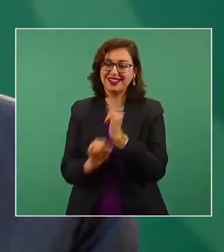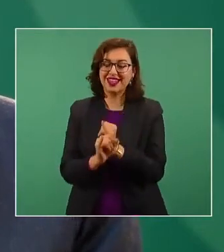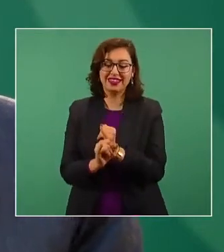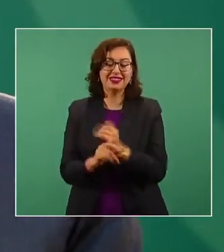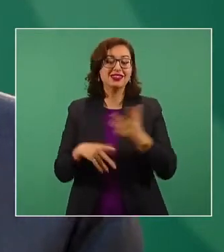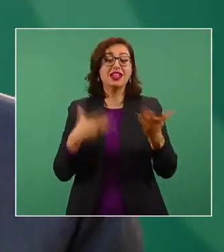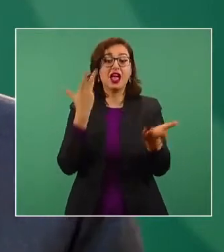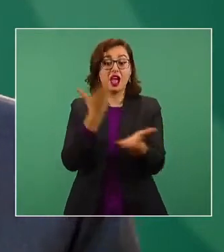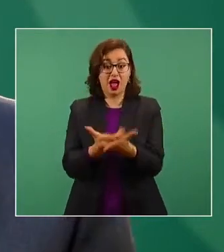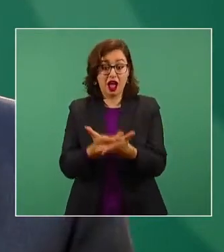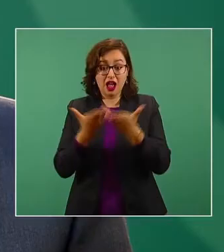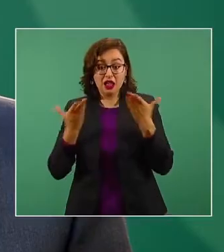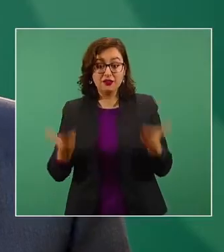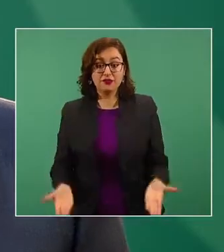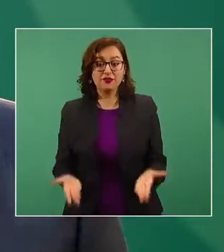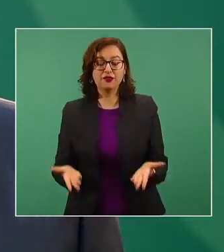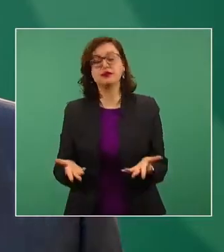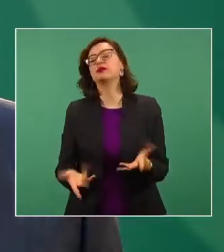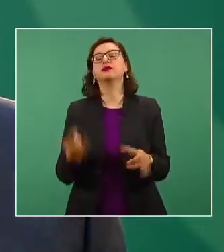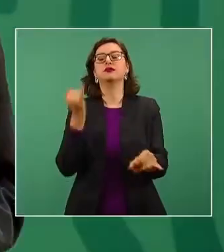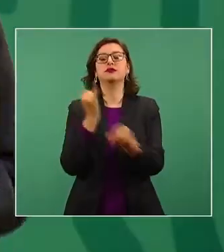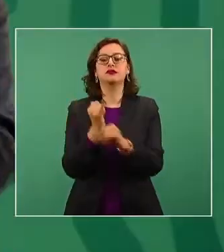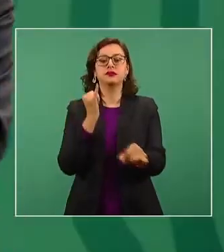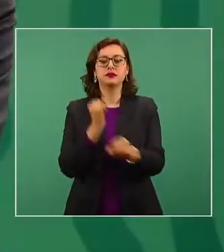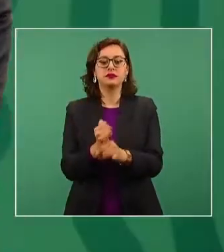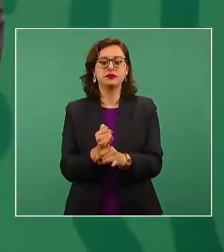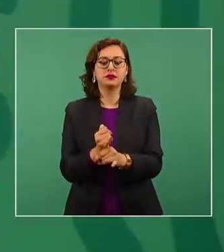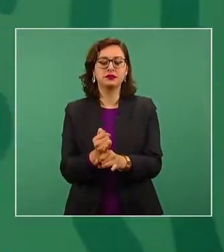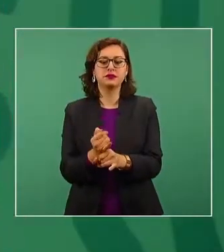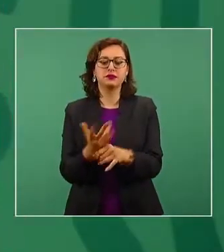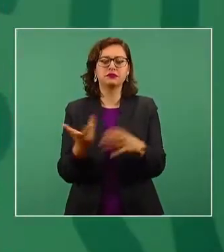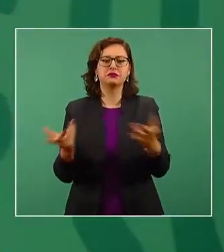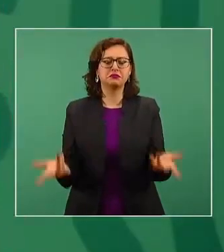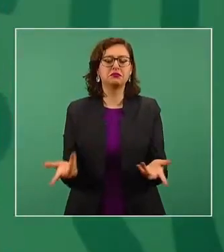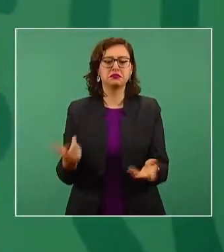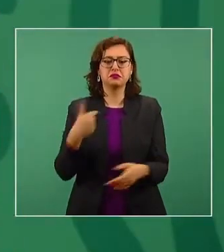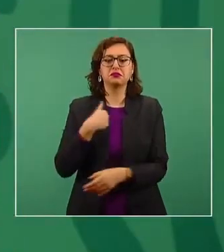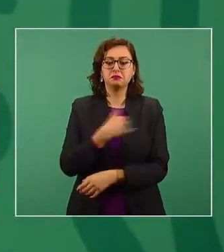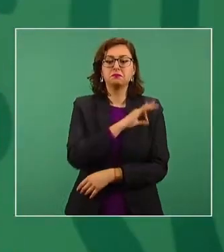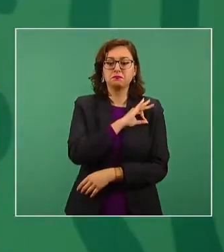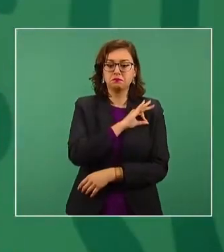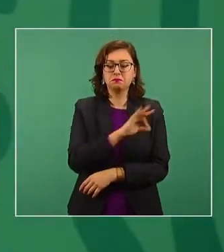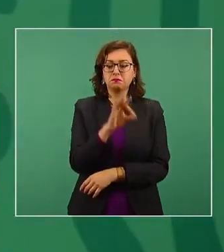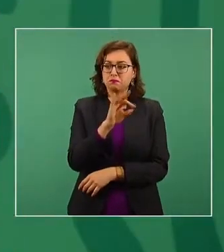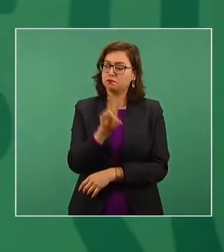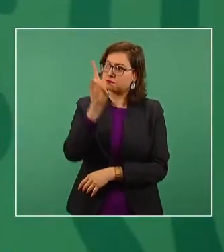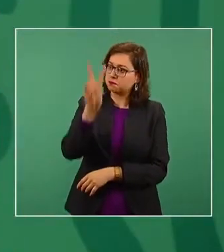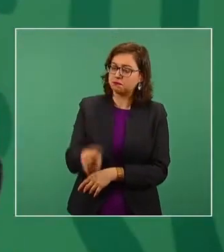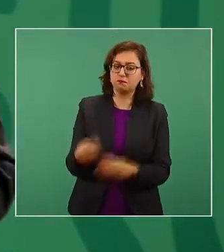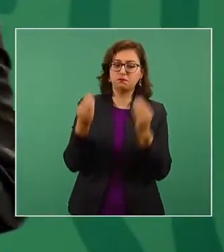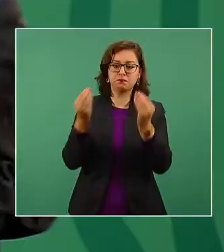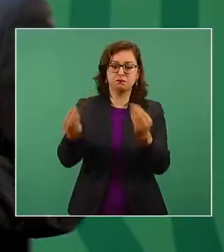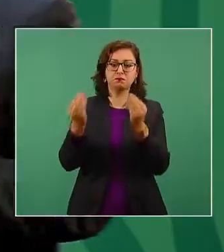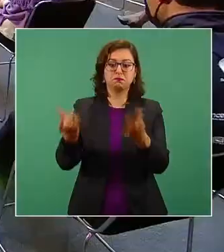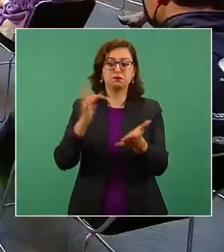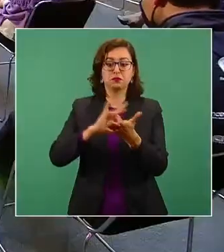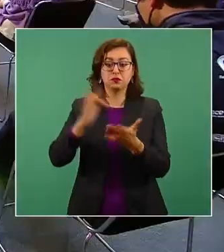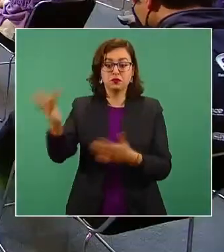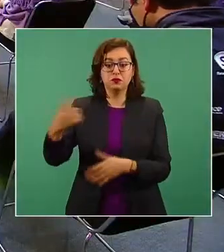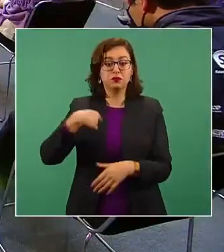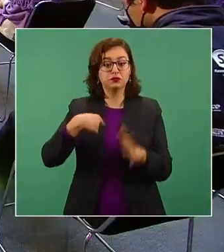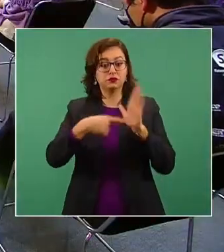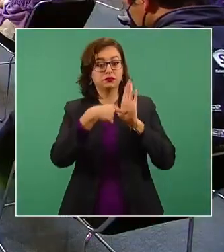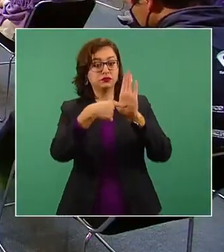Ahora, lo de las redes sociales, yo puedo un día, lo voy a hacer, que les quiero agradecer, poner cuando menos